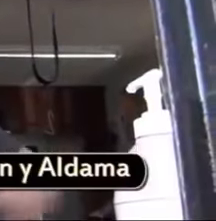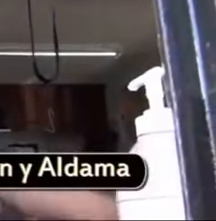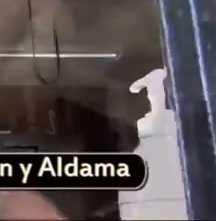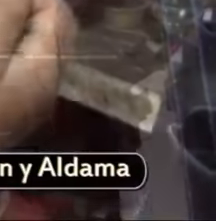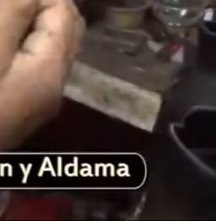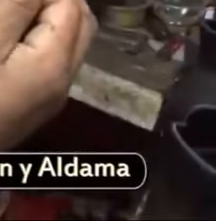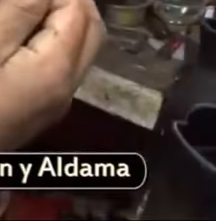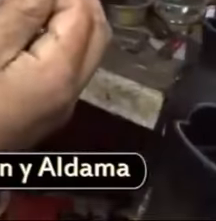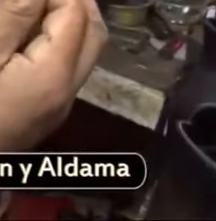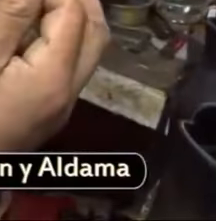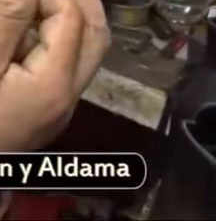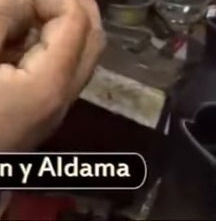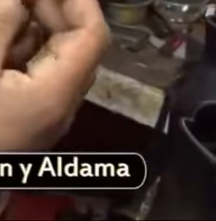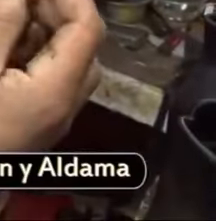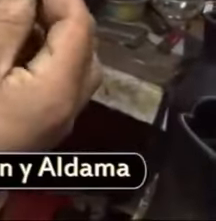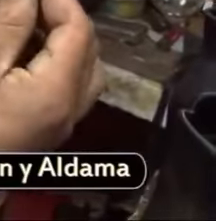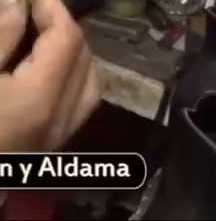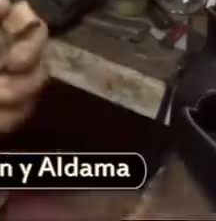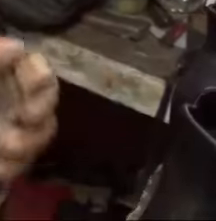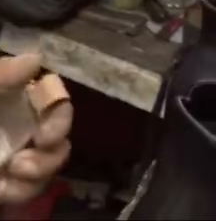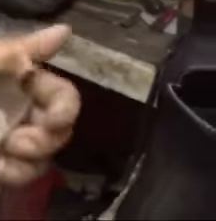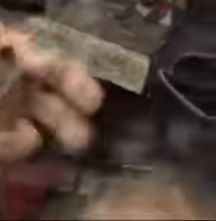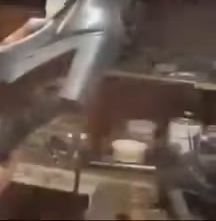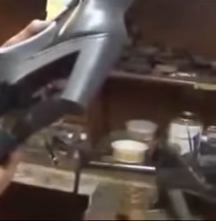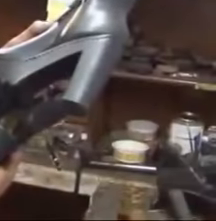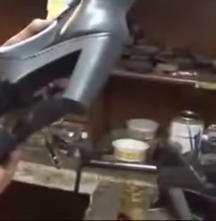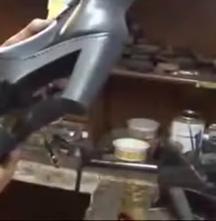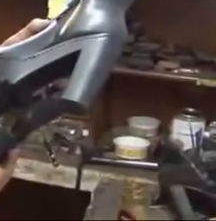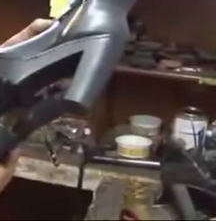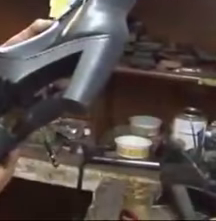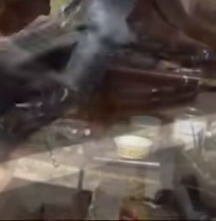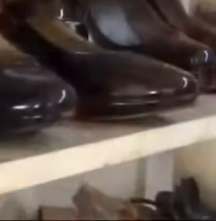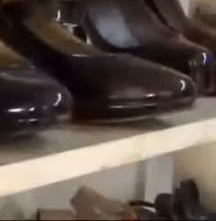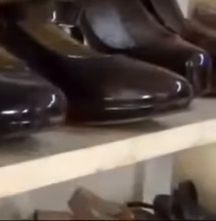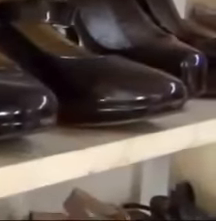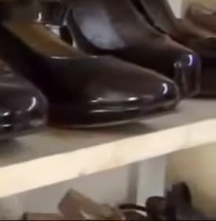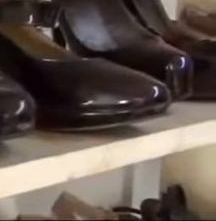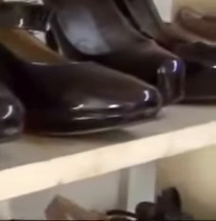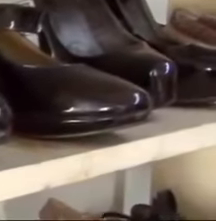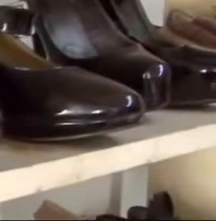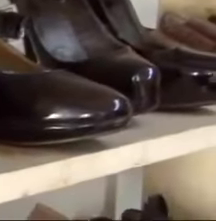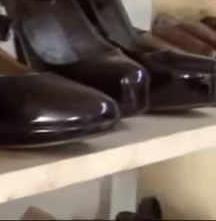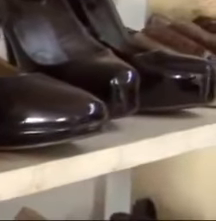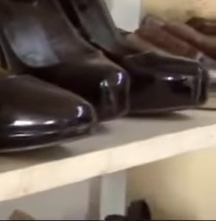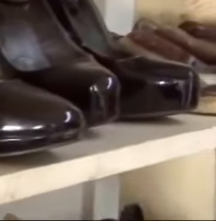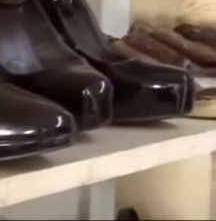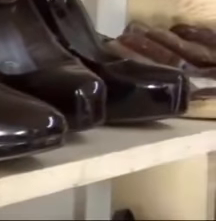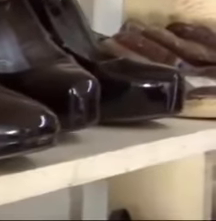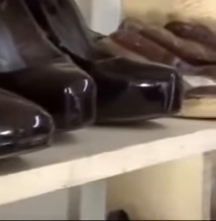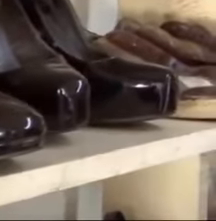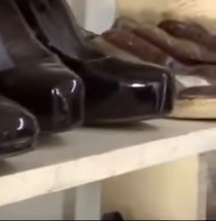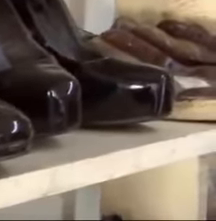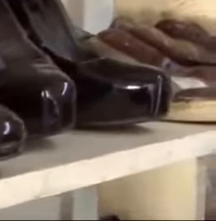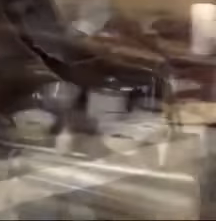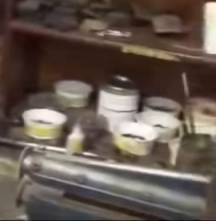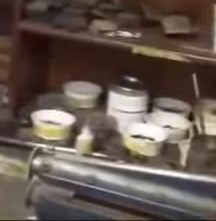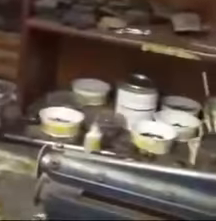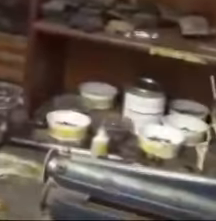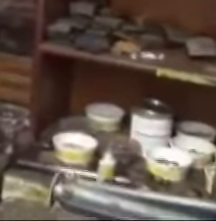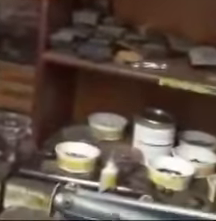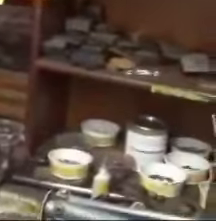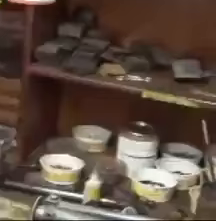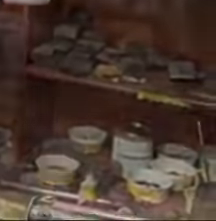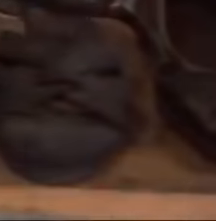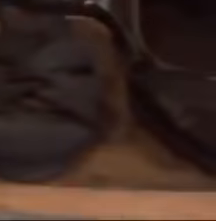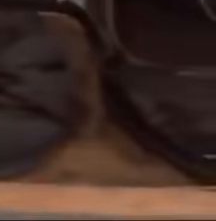Molina Rodríguez, que tiene los mejores precios en tapa para hombre, tapa para mujer, suela de baqueta, suela de hule,